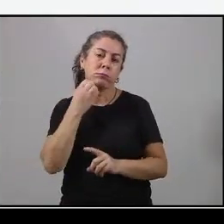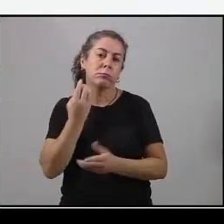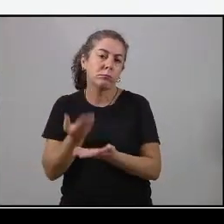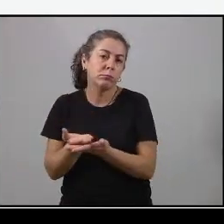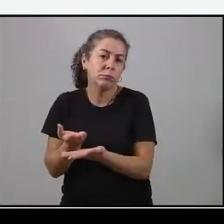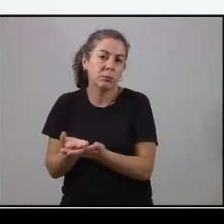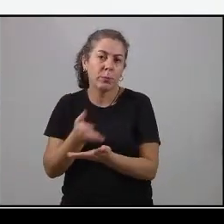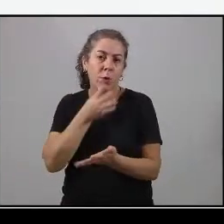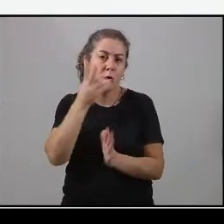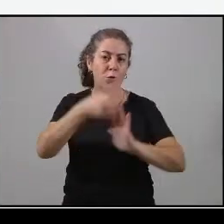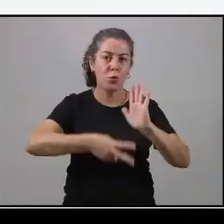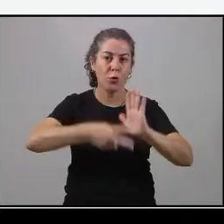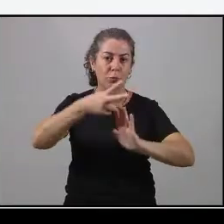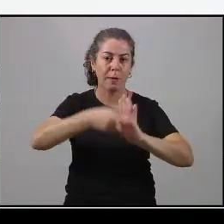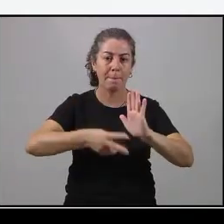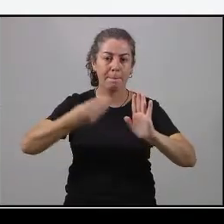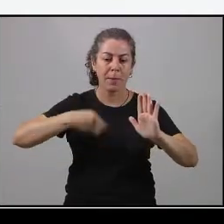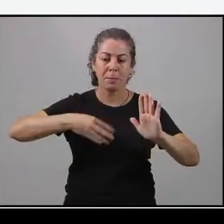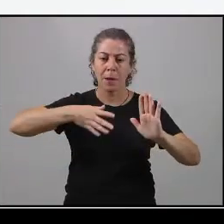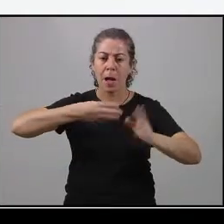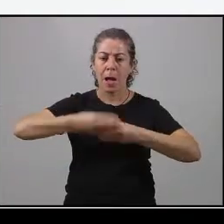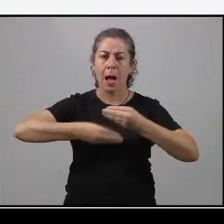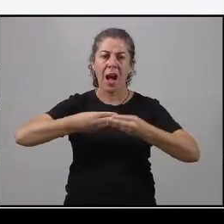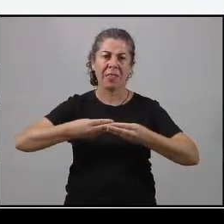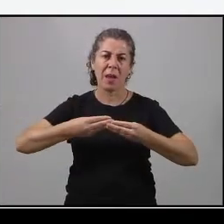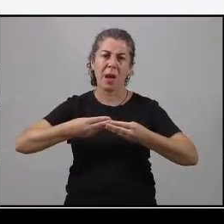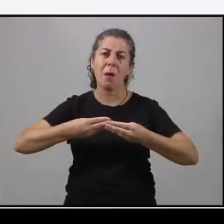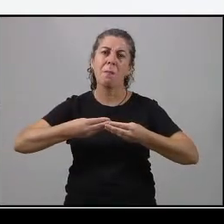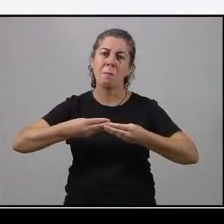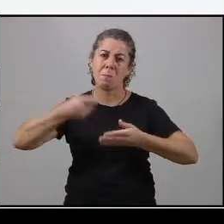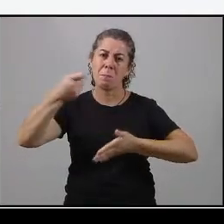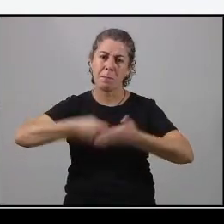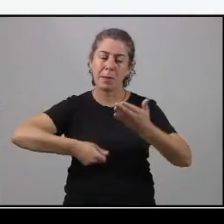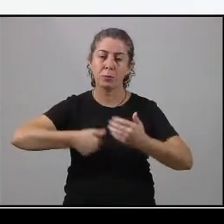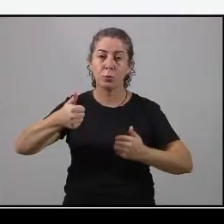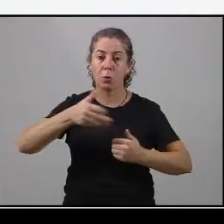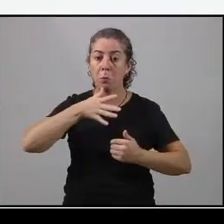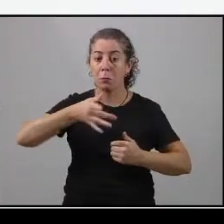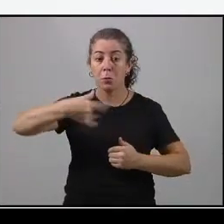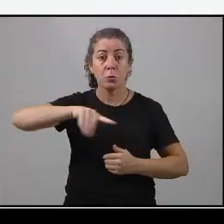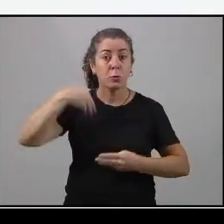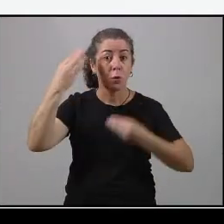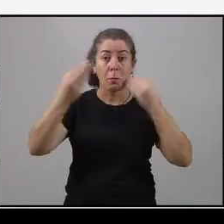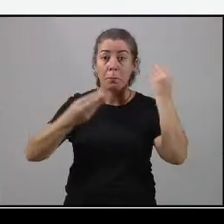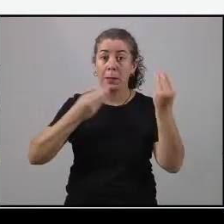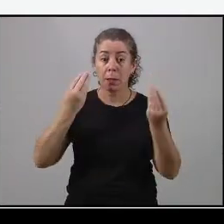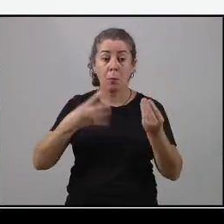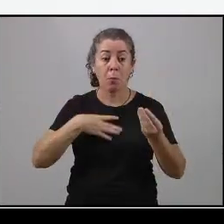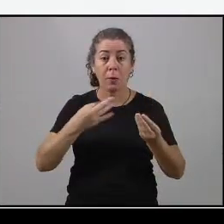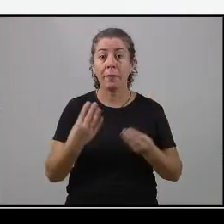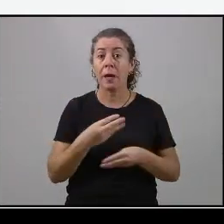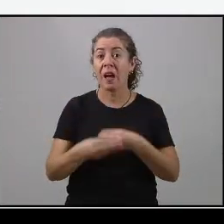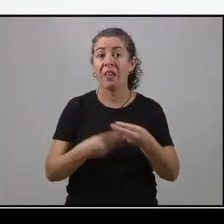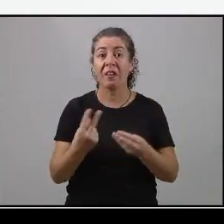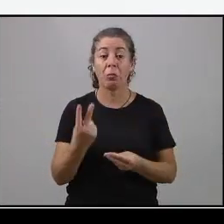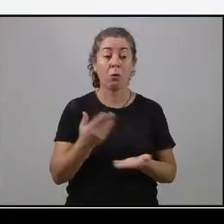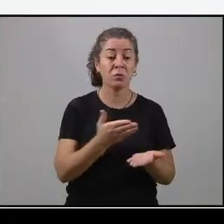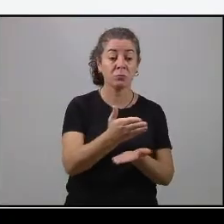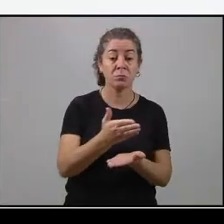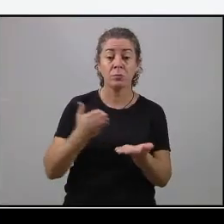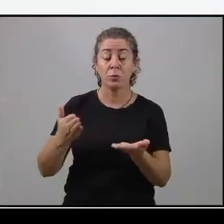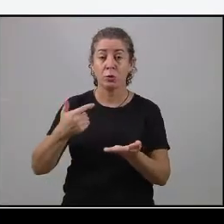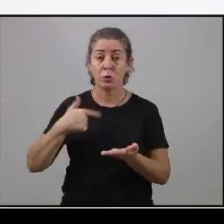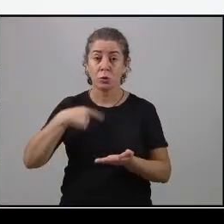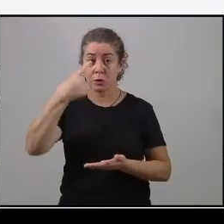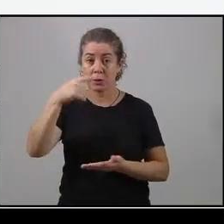a esa norma, a ese endurecimiento, porque en realidad creemos que es perfectamente compatible y así yo creo que algún día se verá